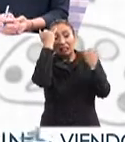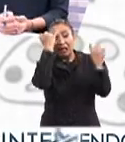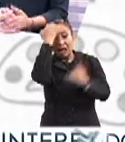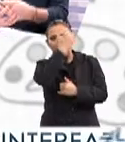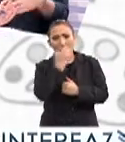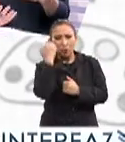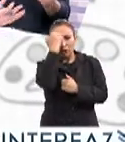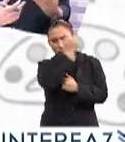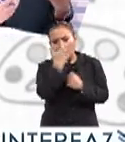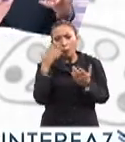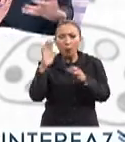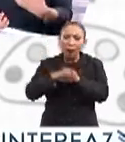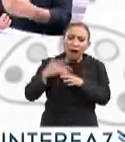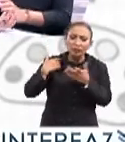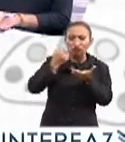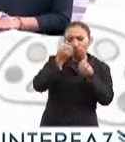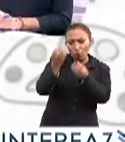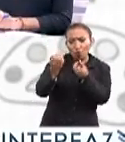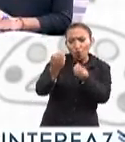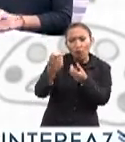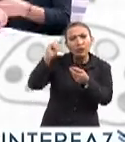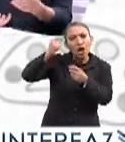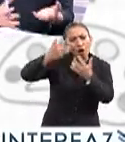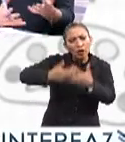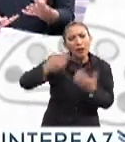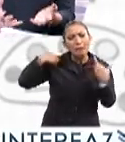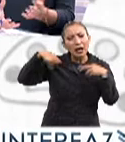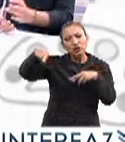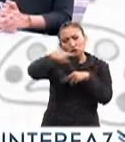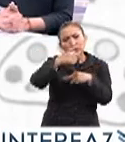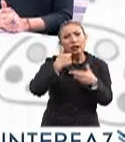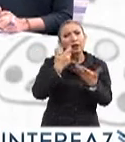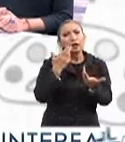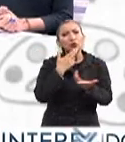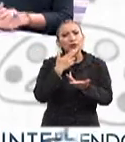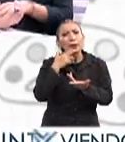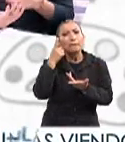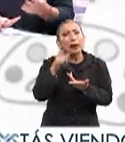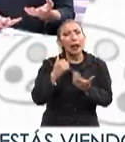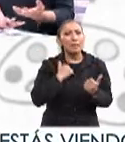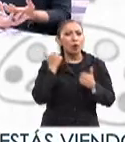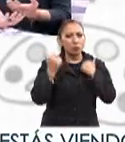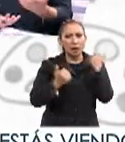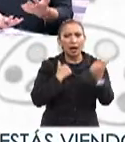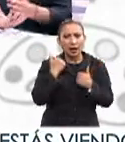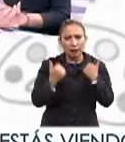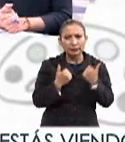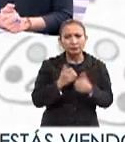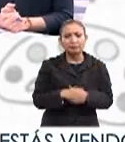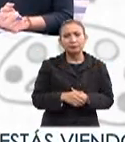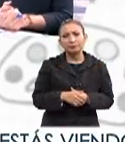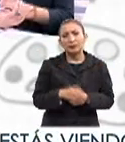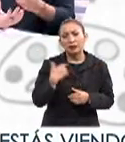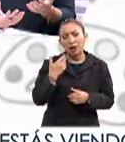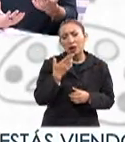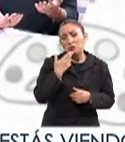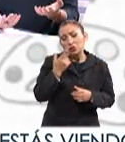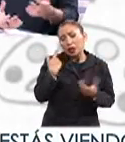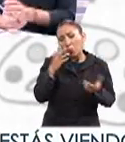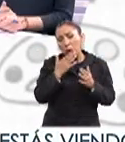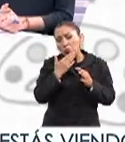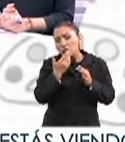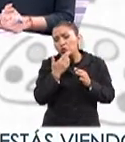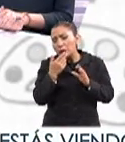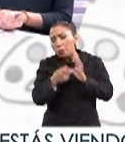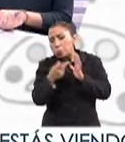las evaluaciones, acercando las herramientas tecnológicas a los maestros para que puedan apropiarse de ellas y utilizarlas de